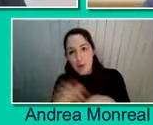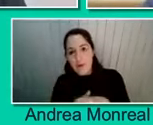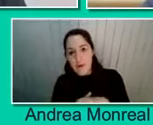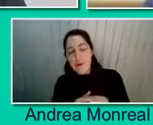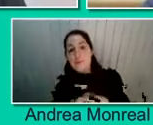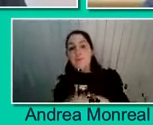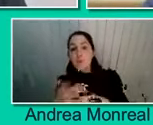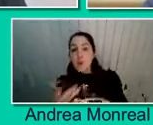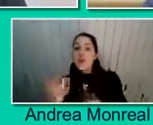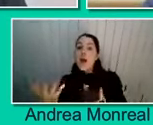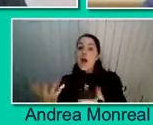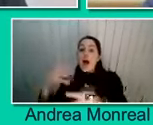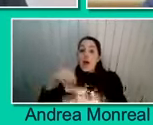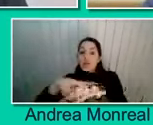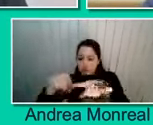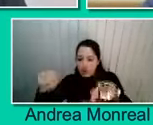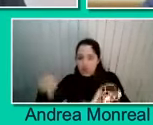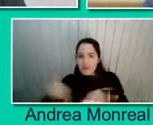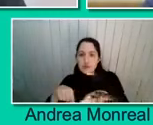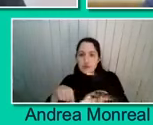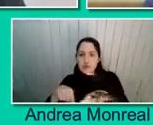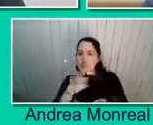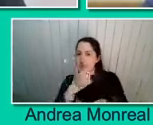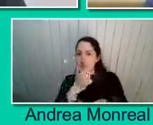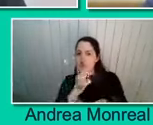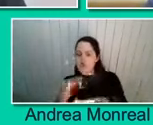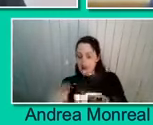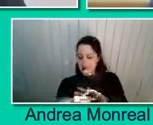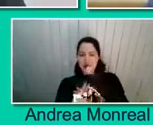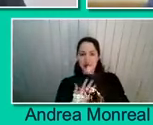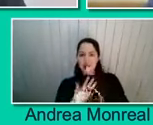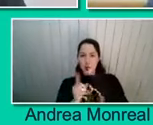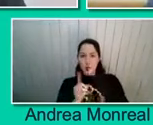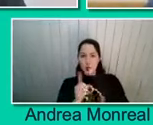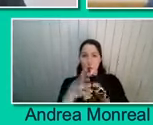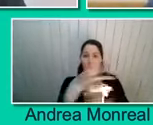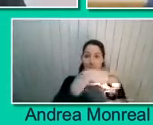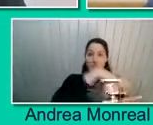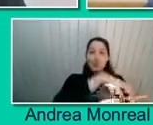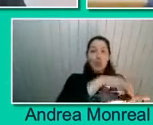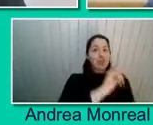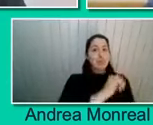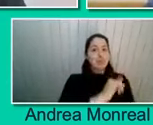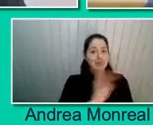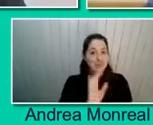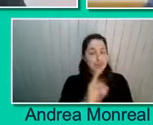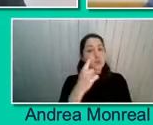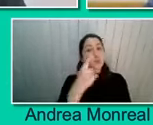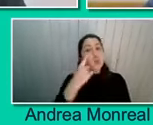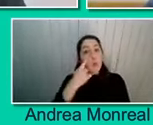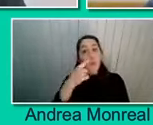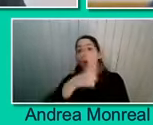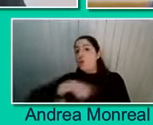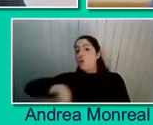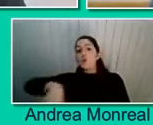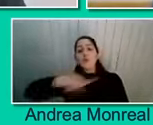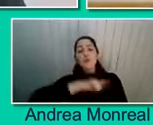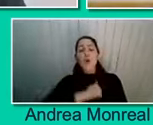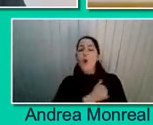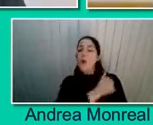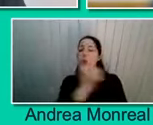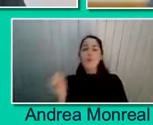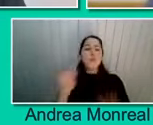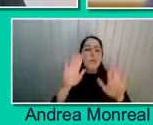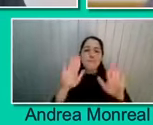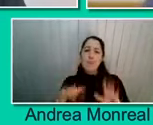Y lo otro que hacemos es que todos seguimos las mismas medidas de cuidado. O sea, ninguno de los chicos y de nosotros,